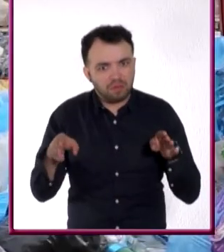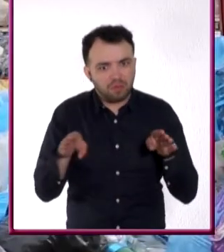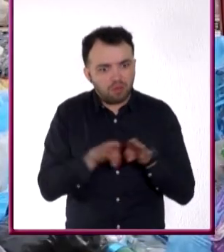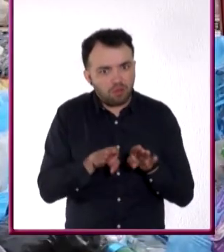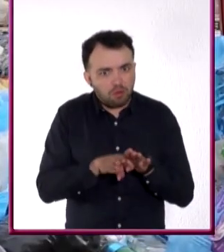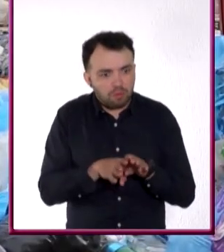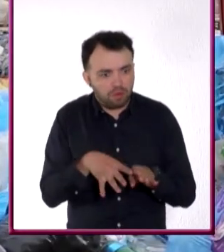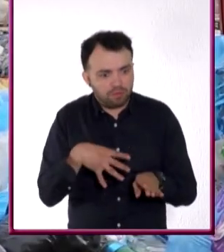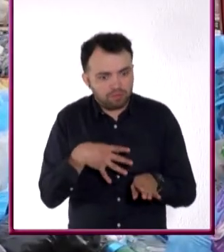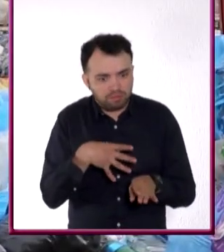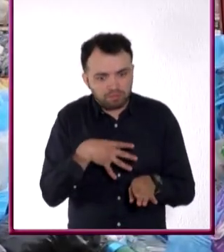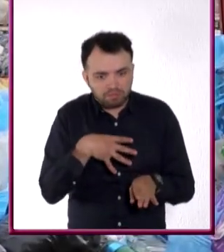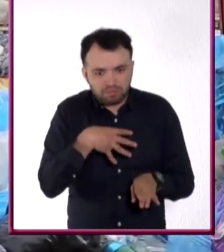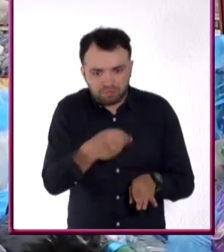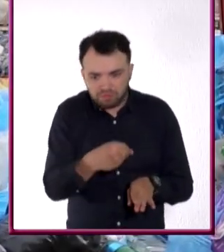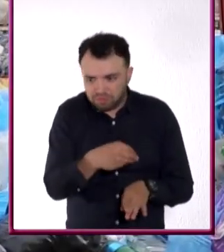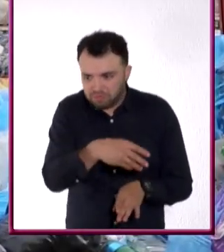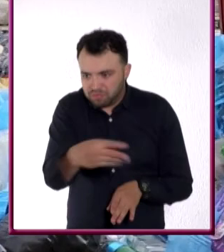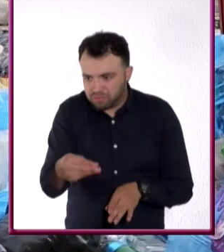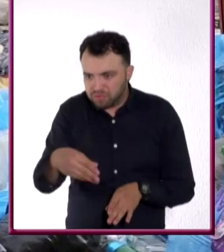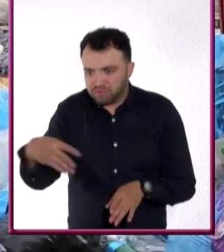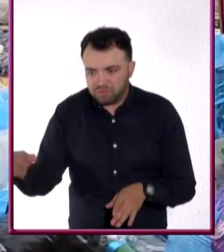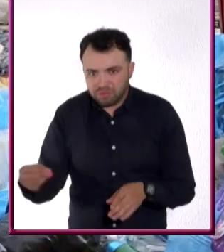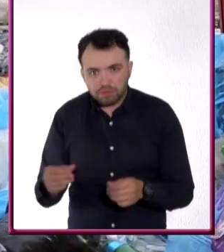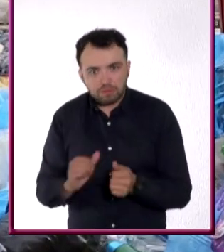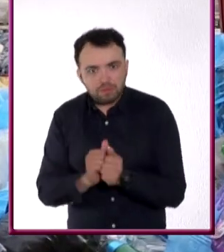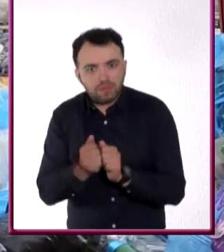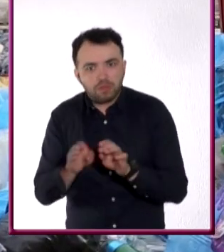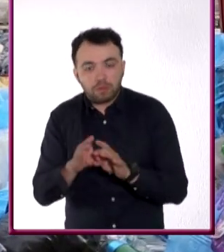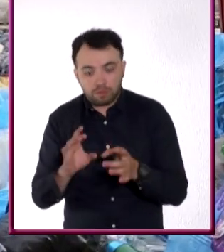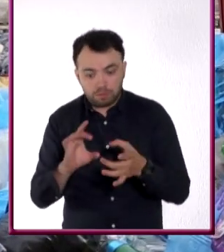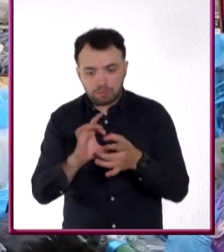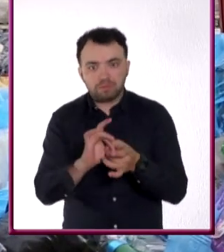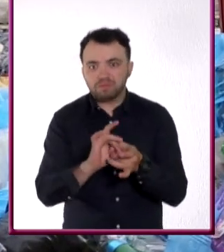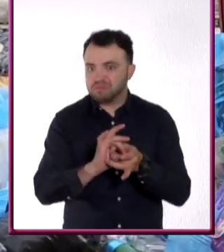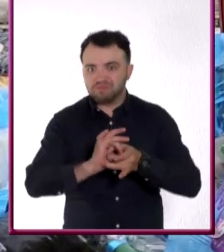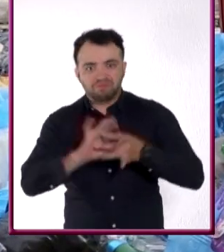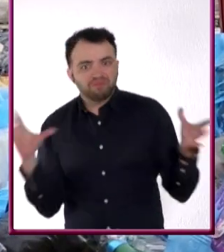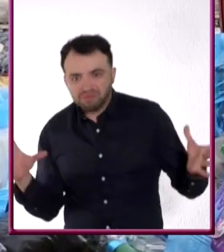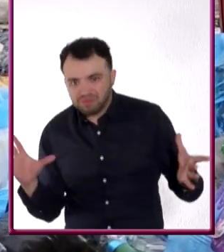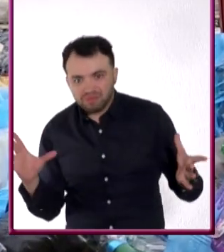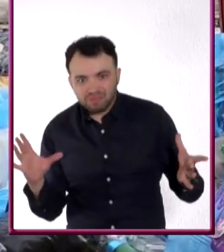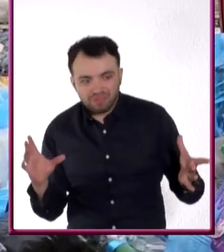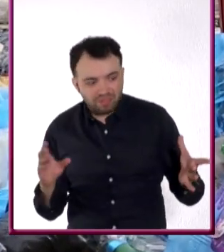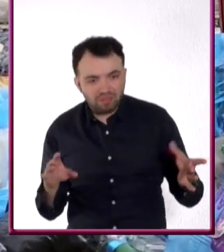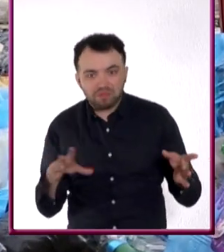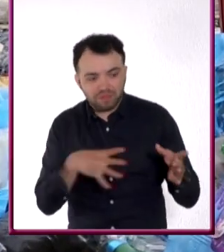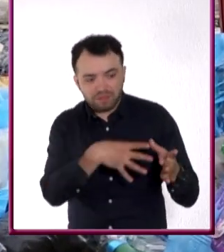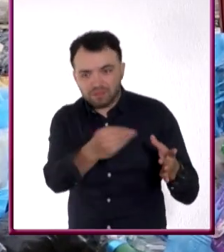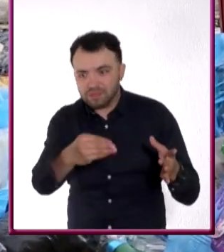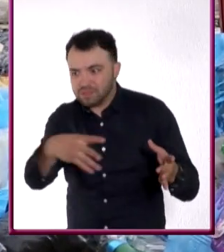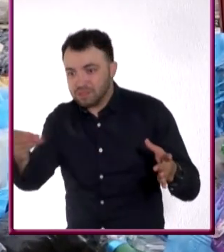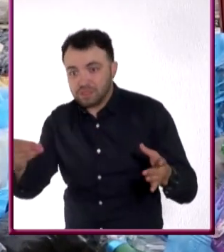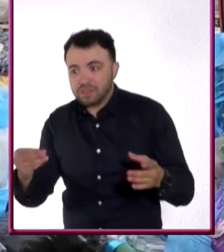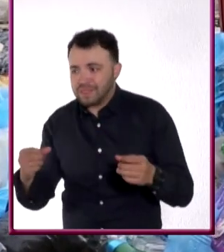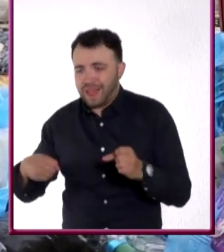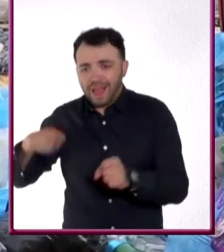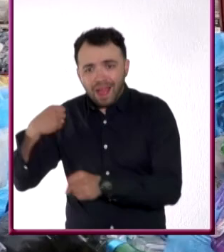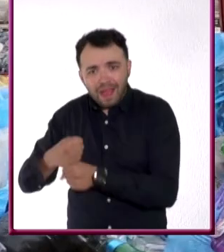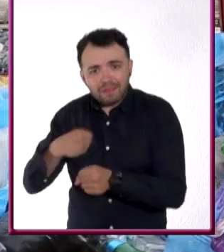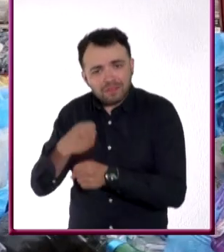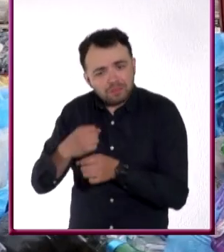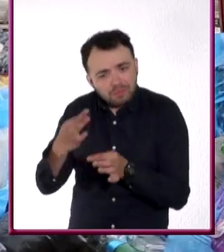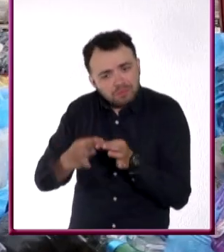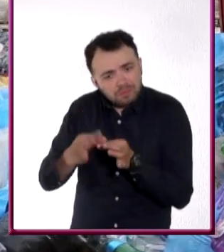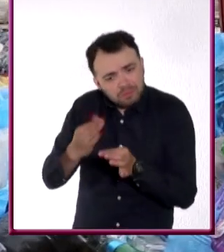cómo se transmiten, rompen las cadenas de transmisión en las especies en donde han estado confinados durante, pues, no sé, miles de años, tal vez